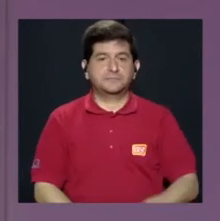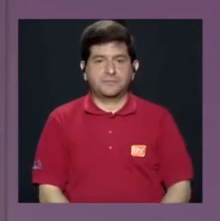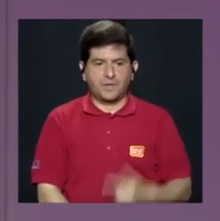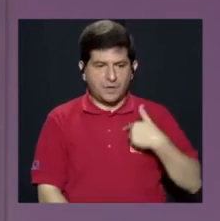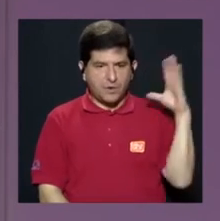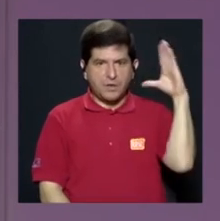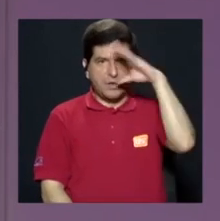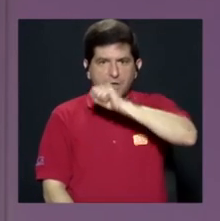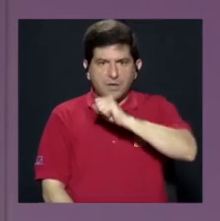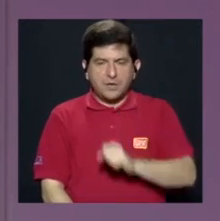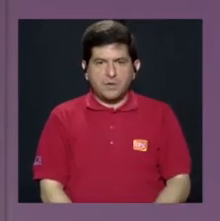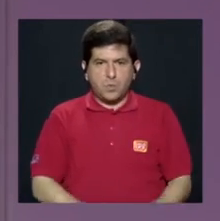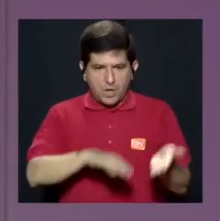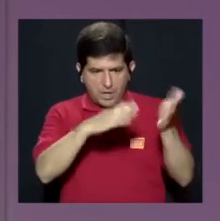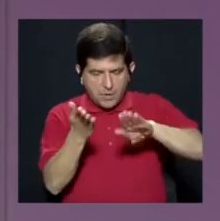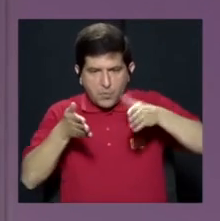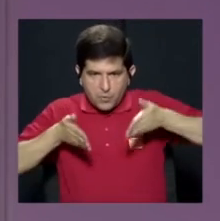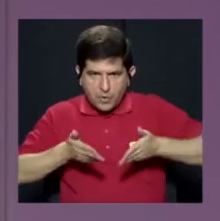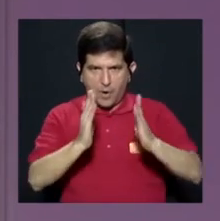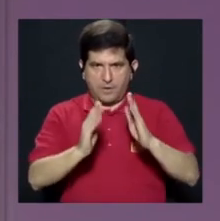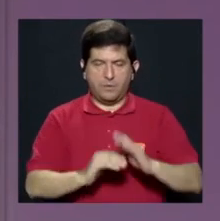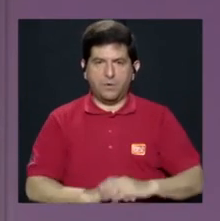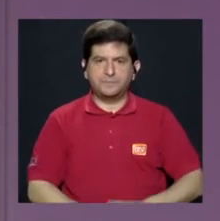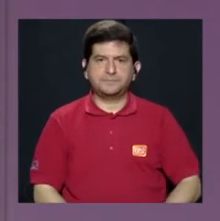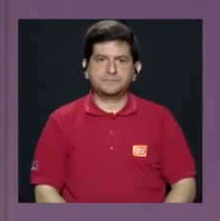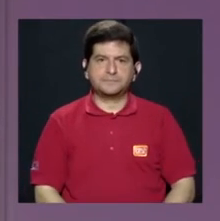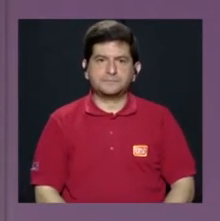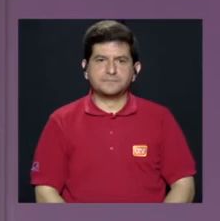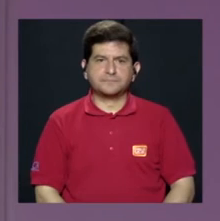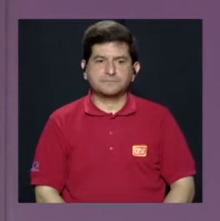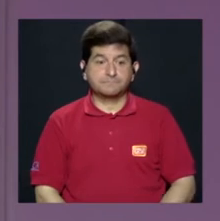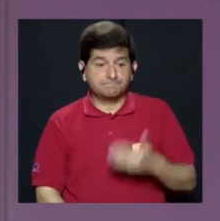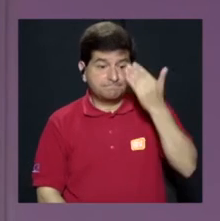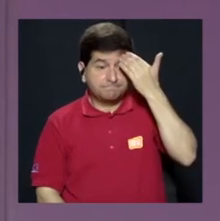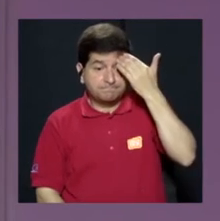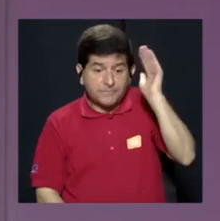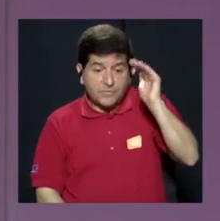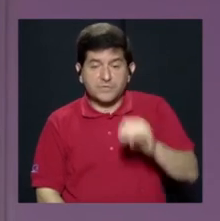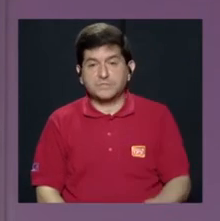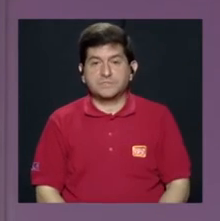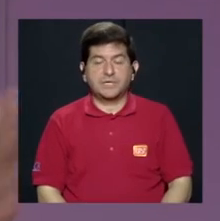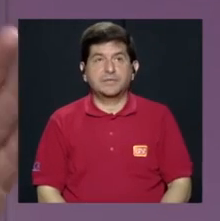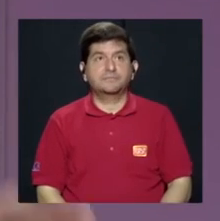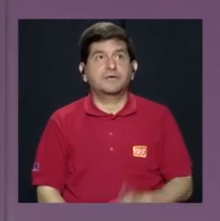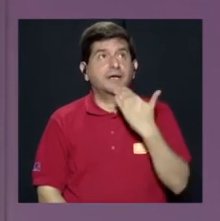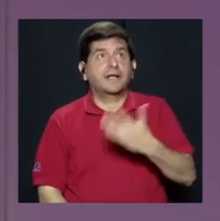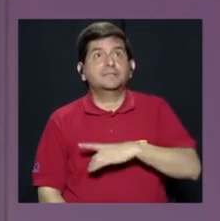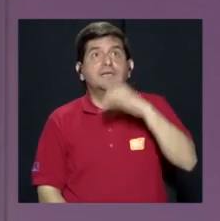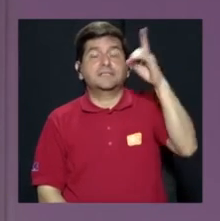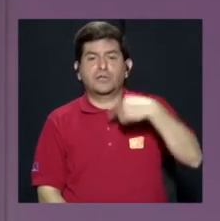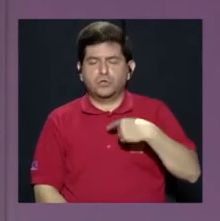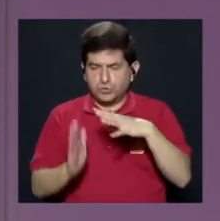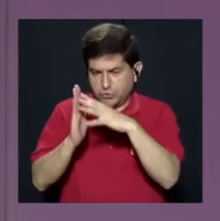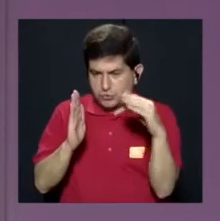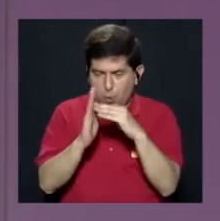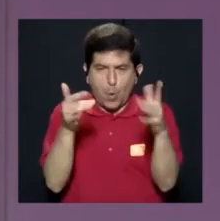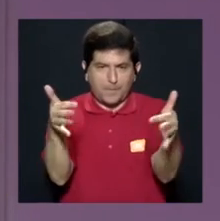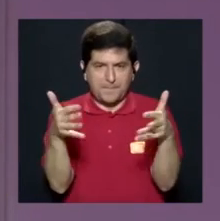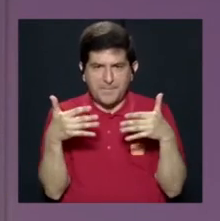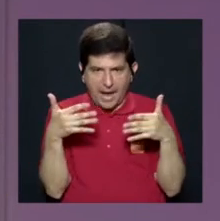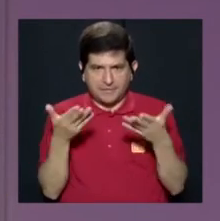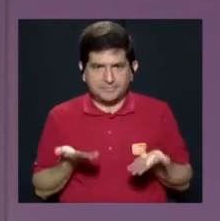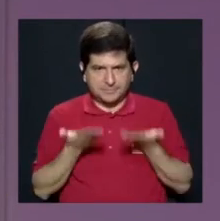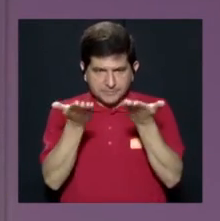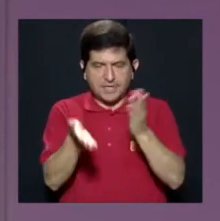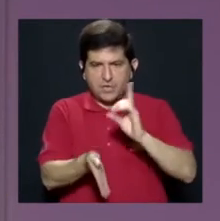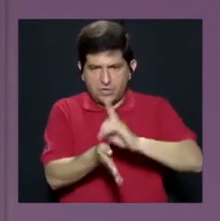me di cuenta de lo que murió realmente mi hijo porque, no sé, por obra y gracia de Dios, saqué copias de los expedientes, se lo di